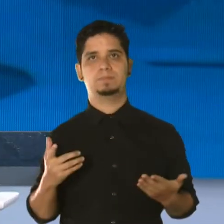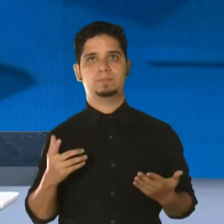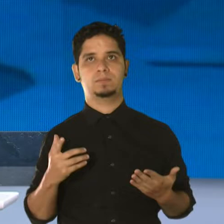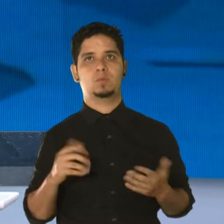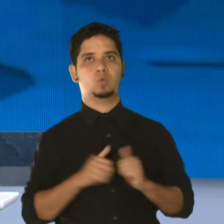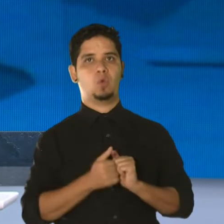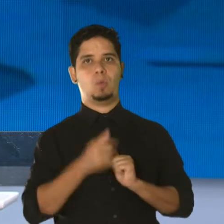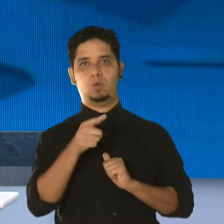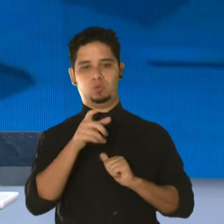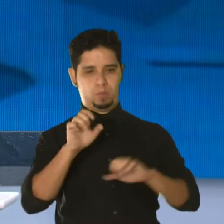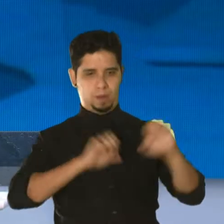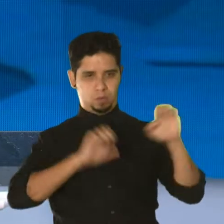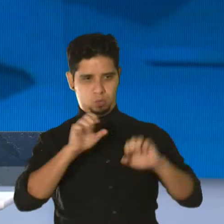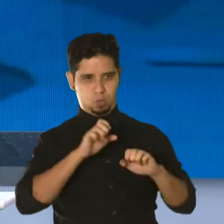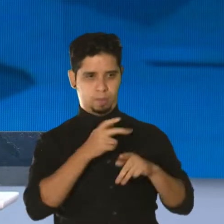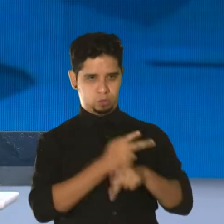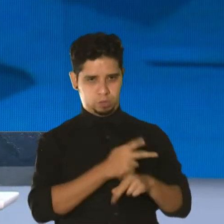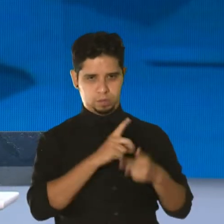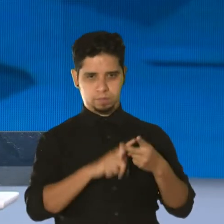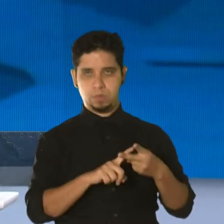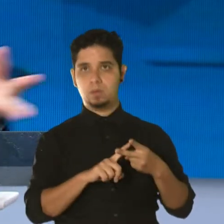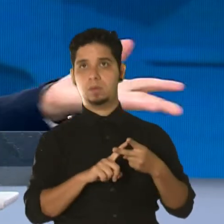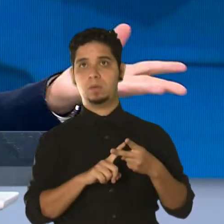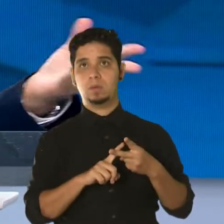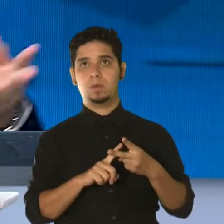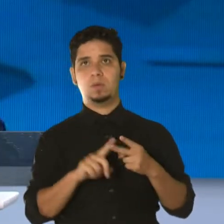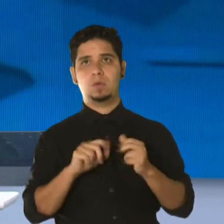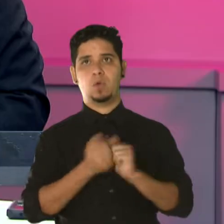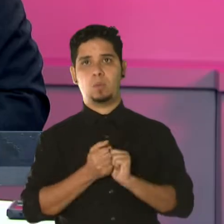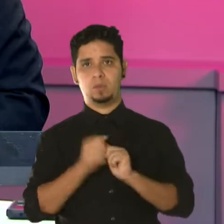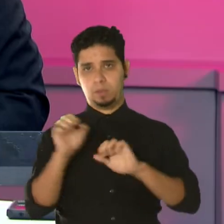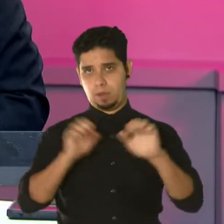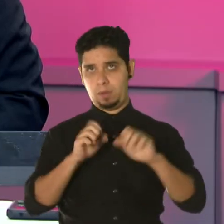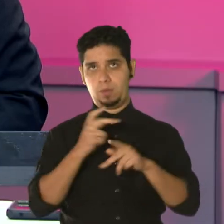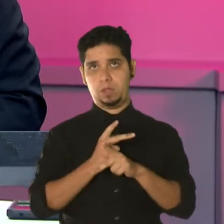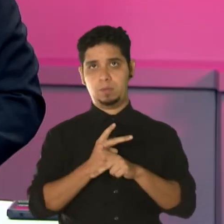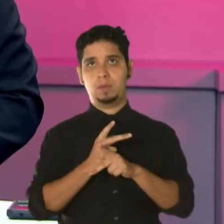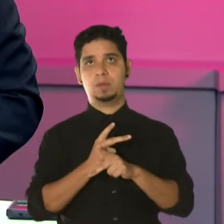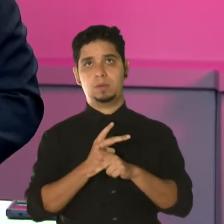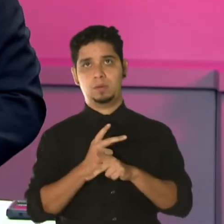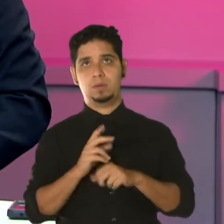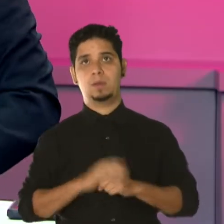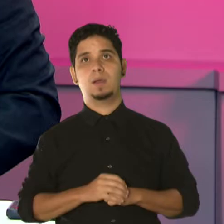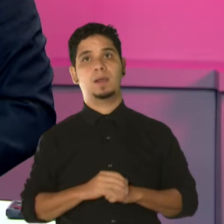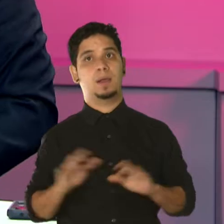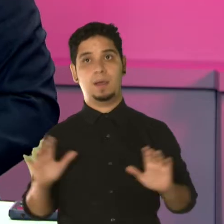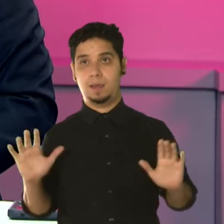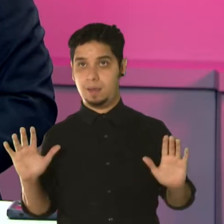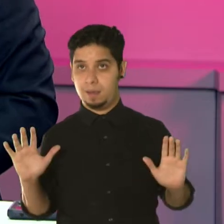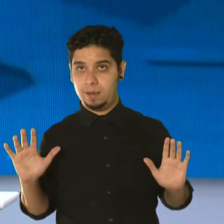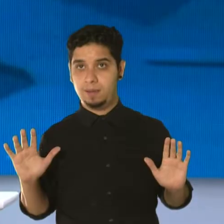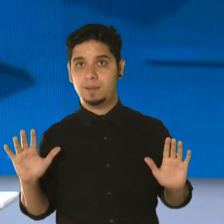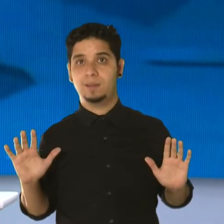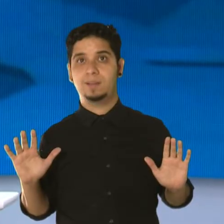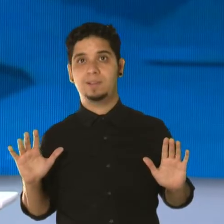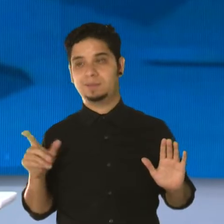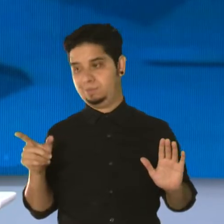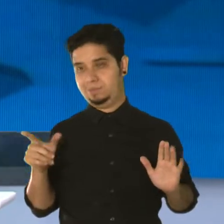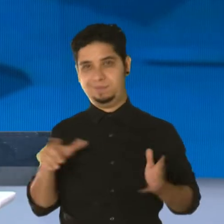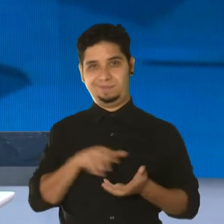tú evalúas productividad? ¿Cómo tú ¿Y cómo se evalúa productividad? Eso la distancia. Mira cómo se ríe.